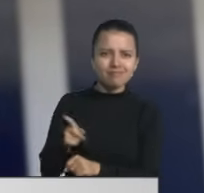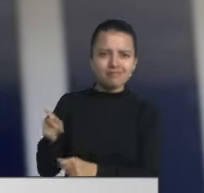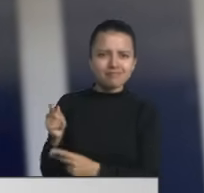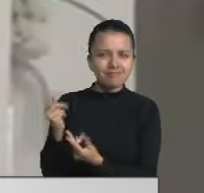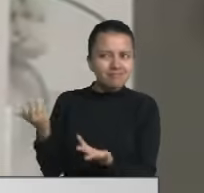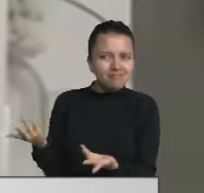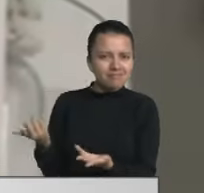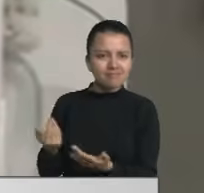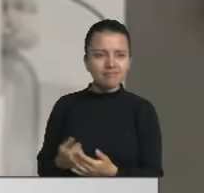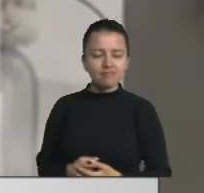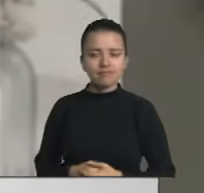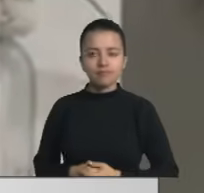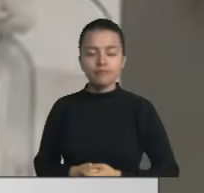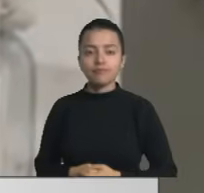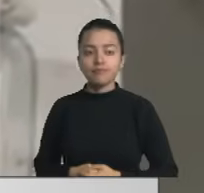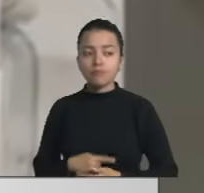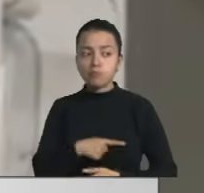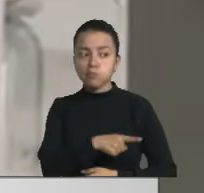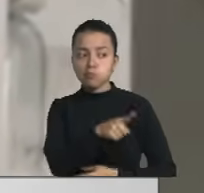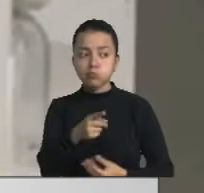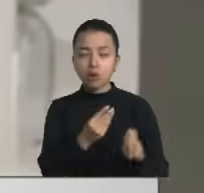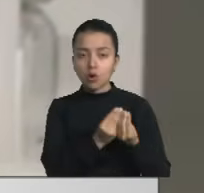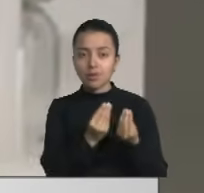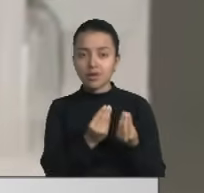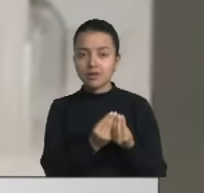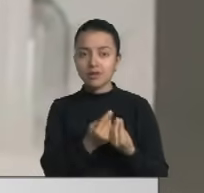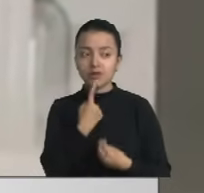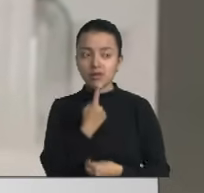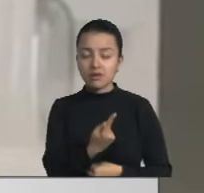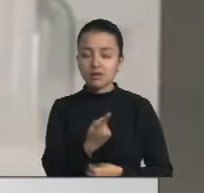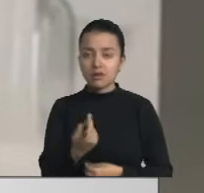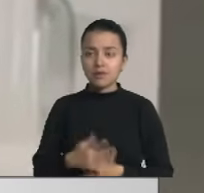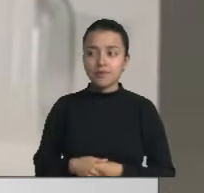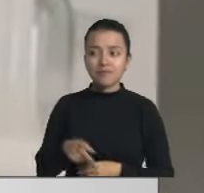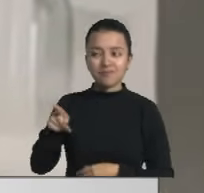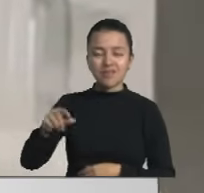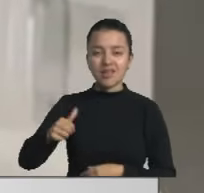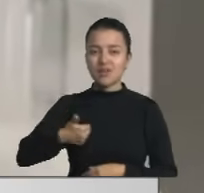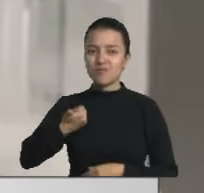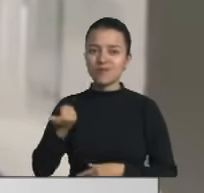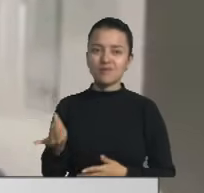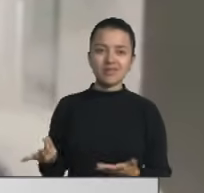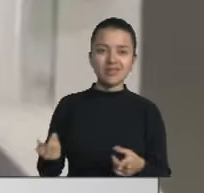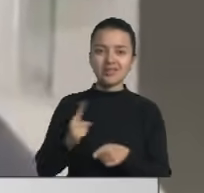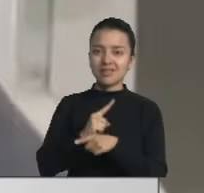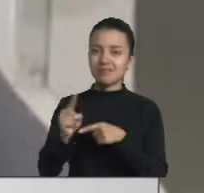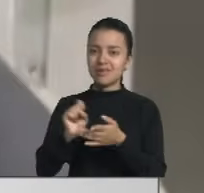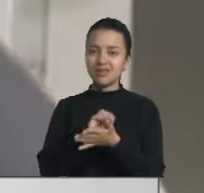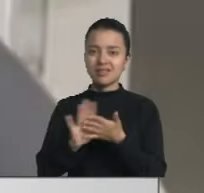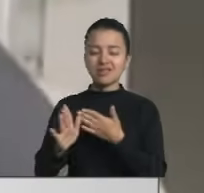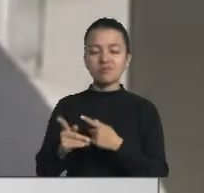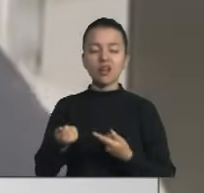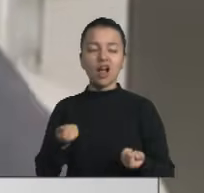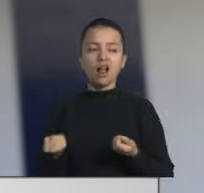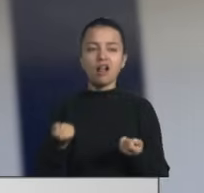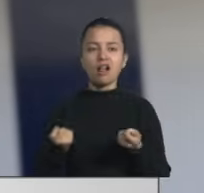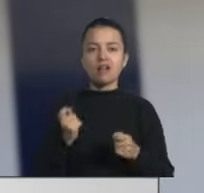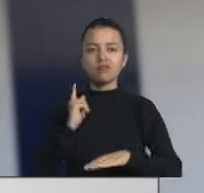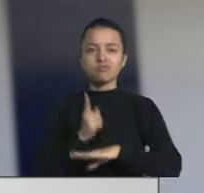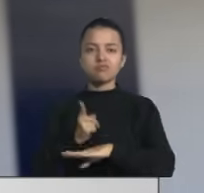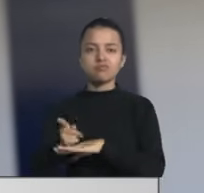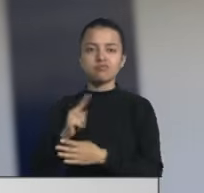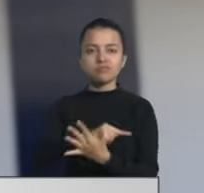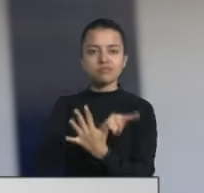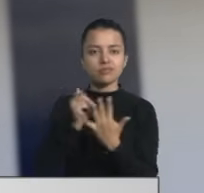esta corporación. Según sus compañeros, es injusto que el político se haya aprovechado de una época religiosa para direccionar contratos. Son